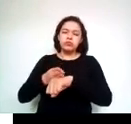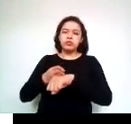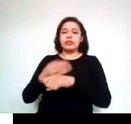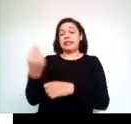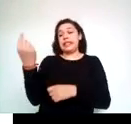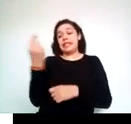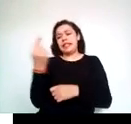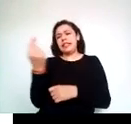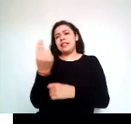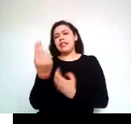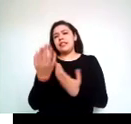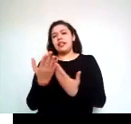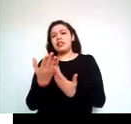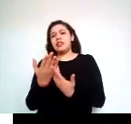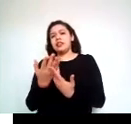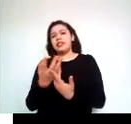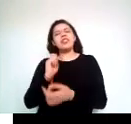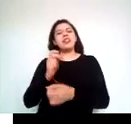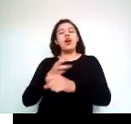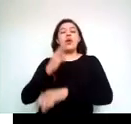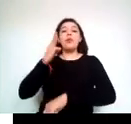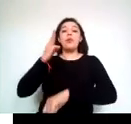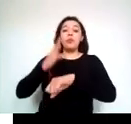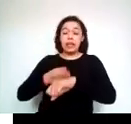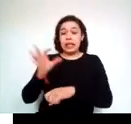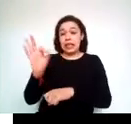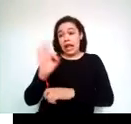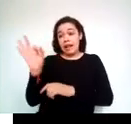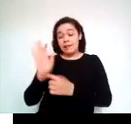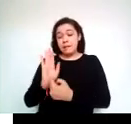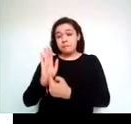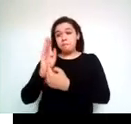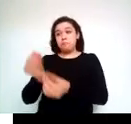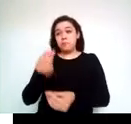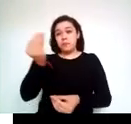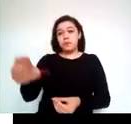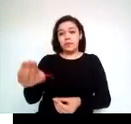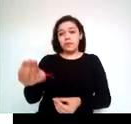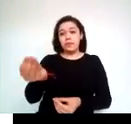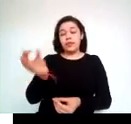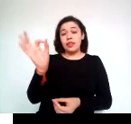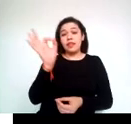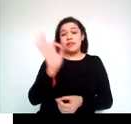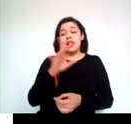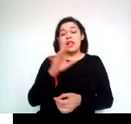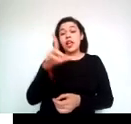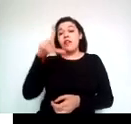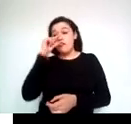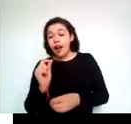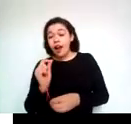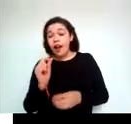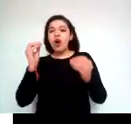son multas que pueden llegar a presentarse en caso de que no sea incumplimiento o que cualquiera institución de